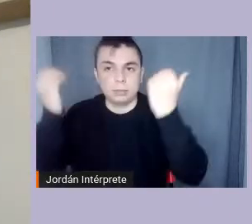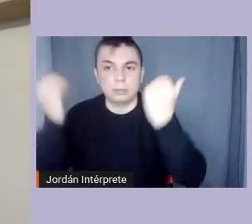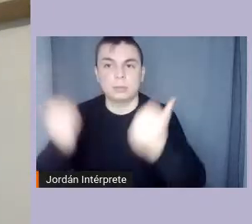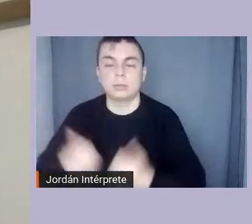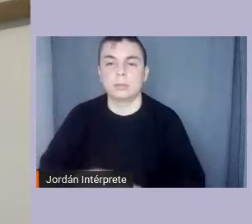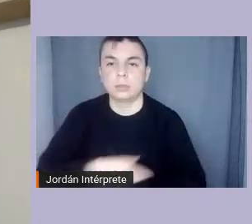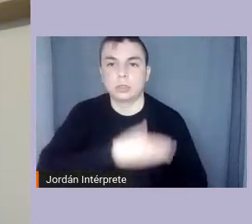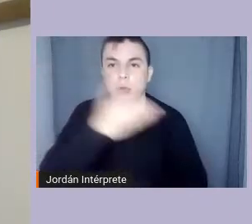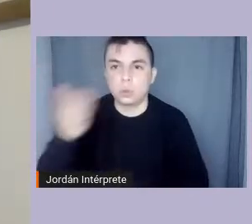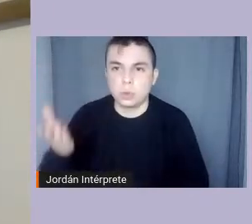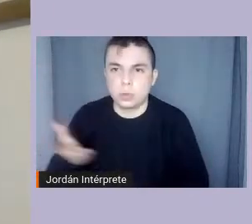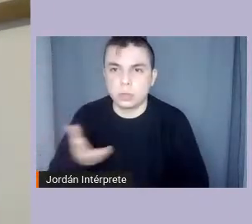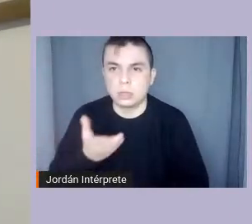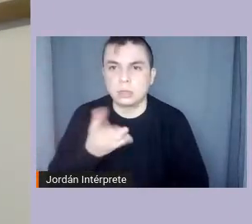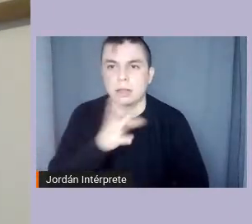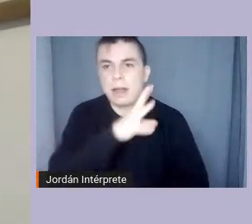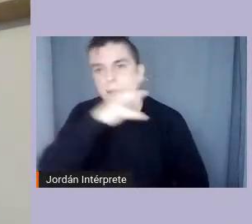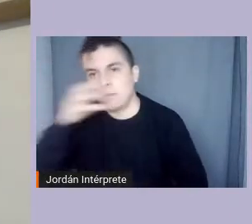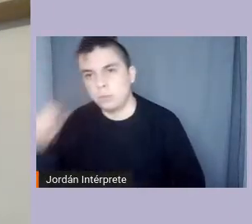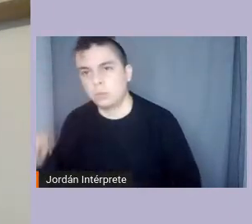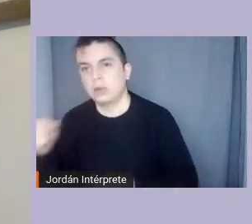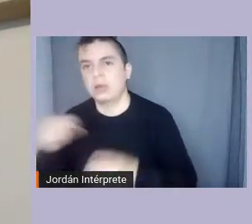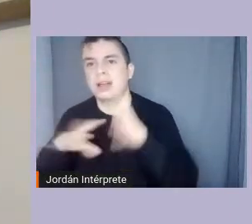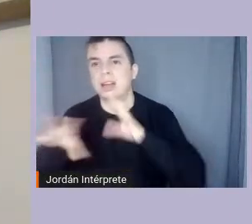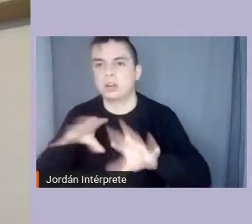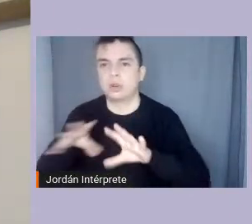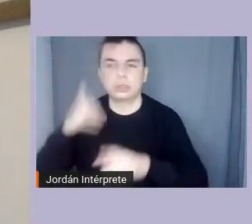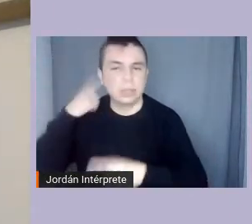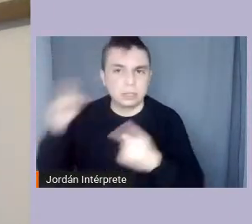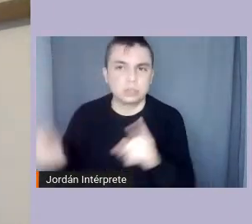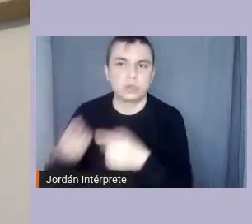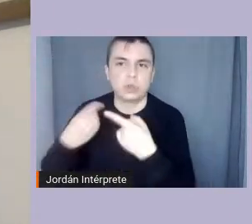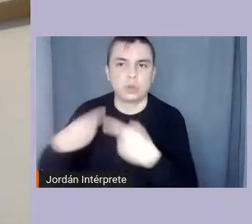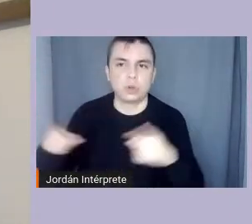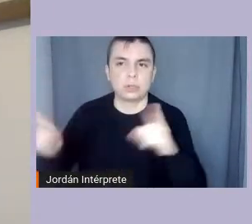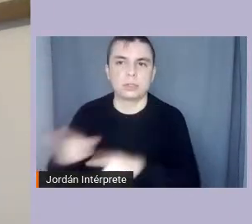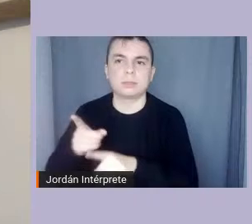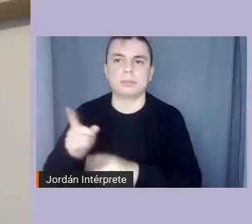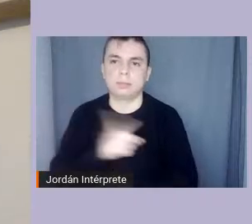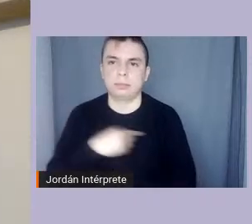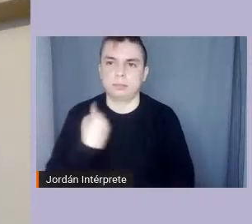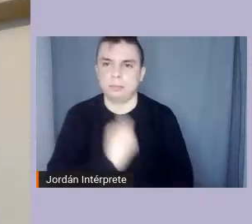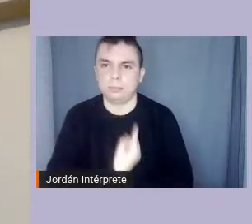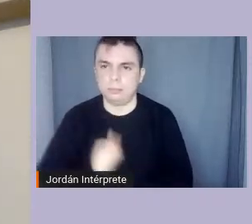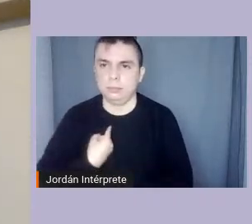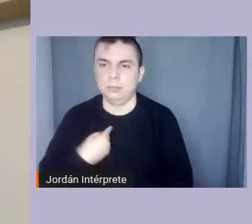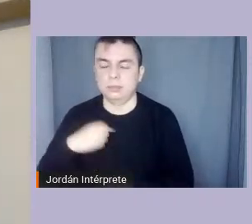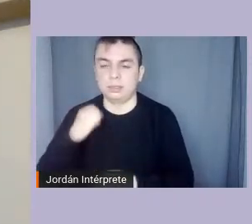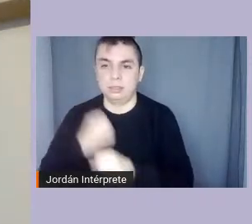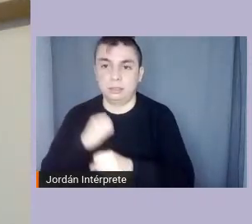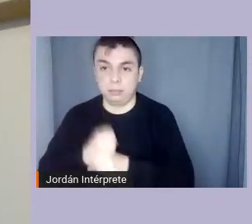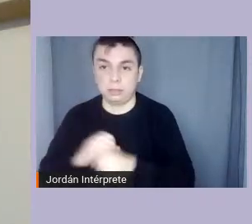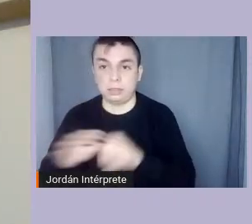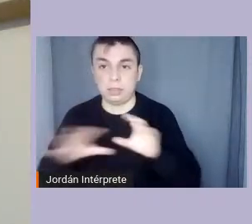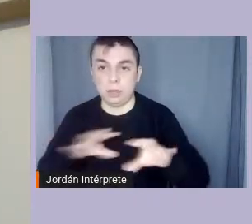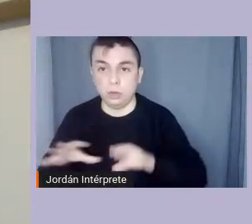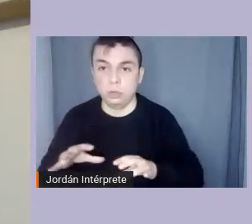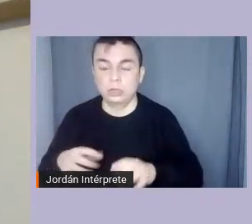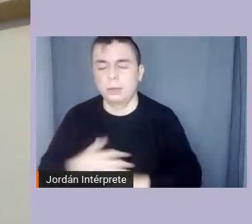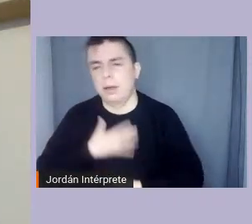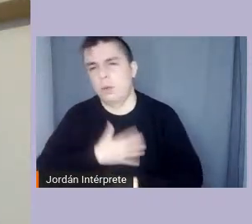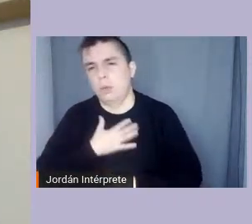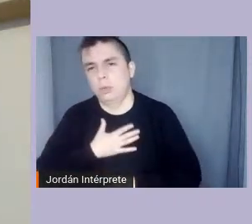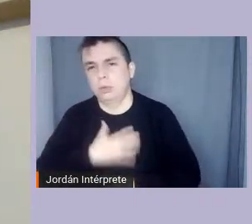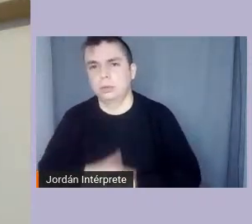Vayan a buscar cualquier objeto que suene, porque vamos a trabajar un texto que a mí me gusta mucho, que se